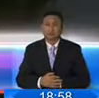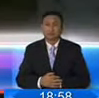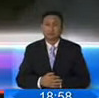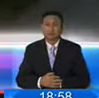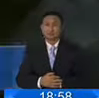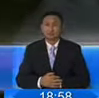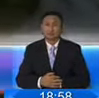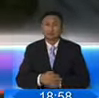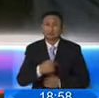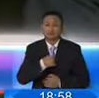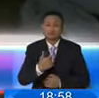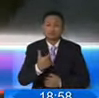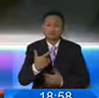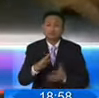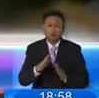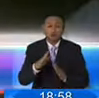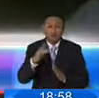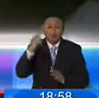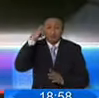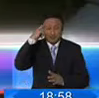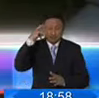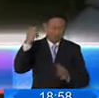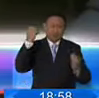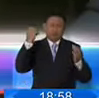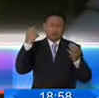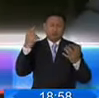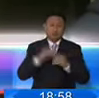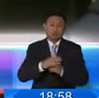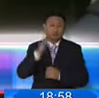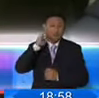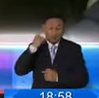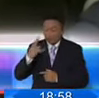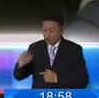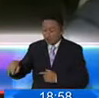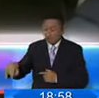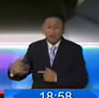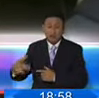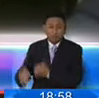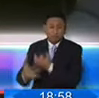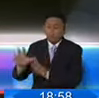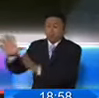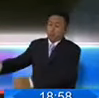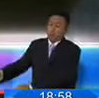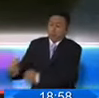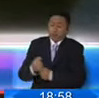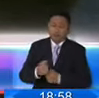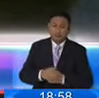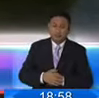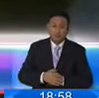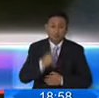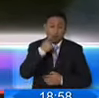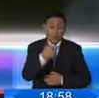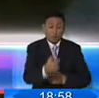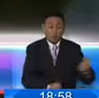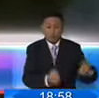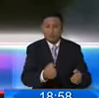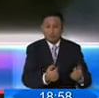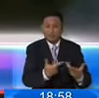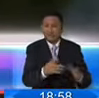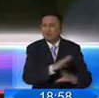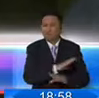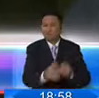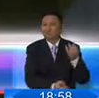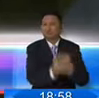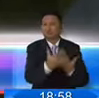Yo perdí el sentimiento y una niñita que estaba al lado mío tuve que salvarla porque ella se estaba quemando. El chofer está quemado, está chicharrón.